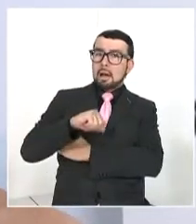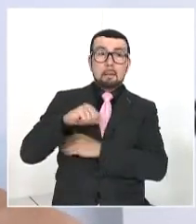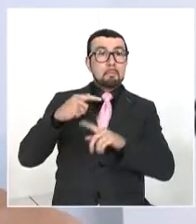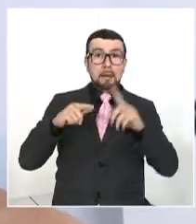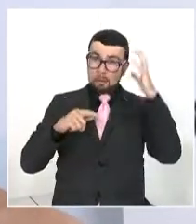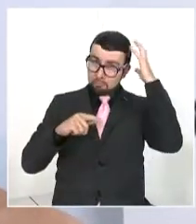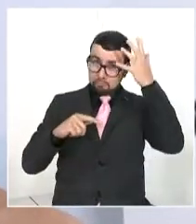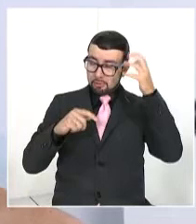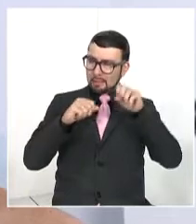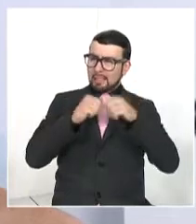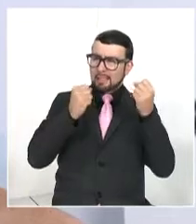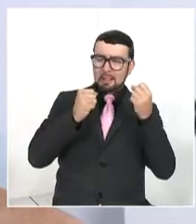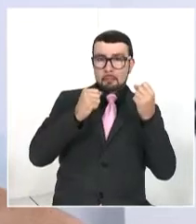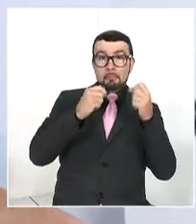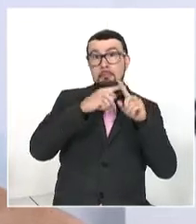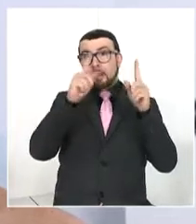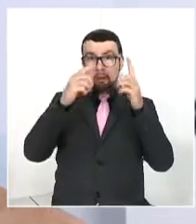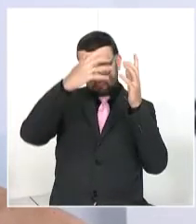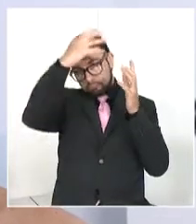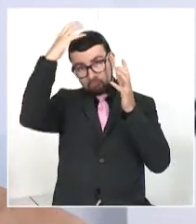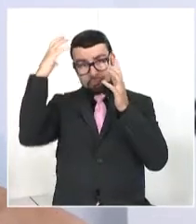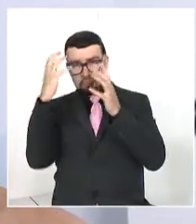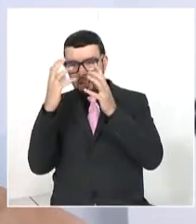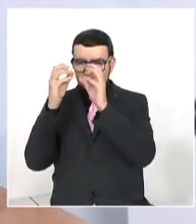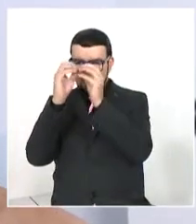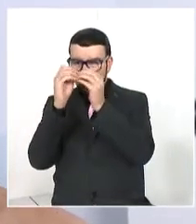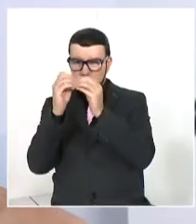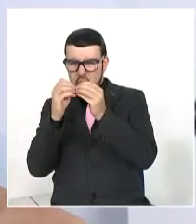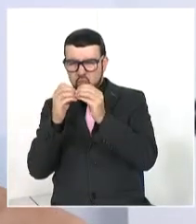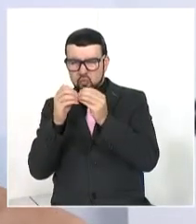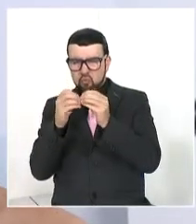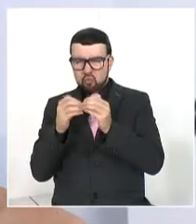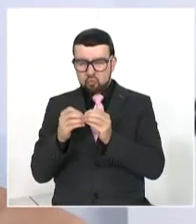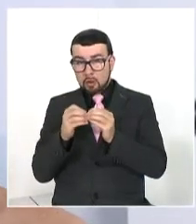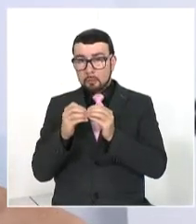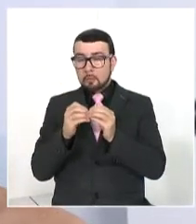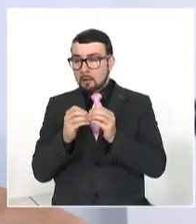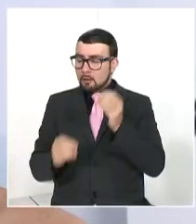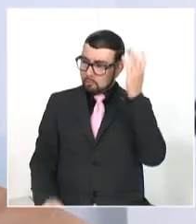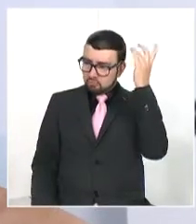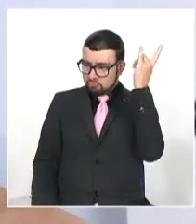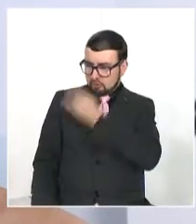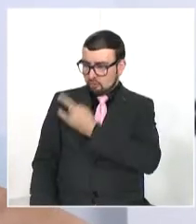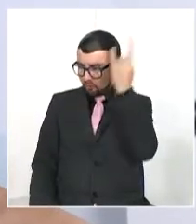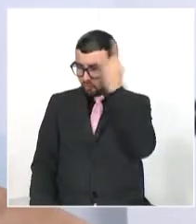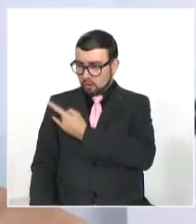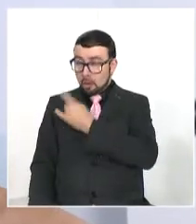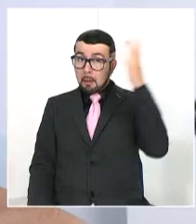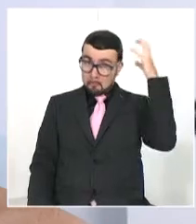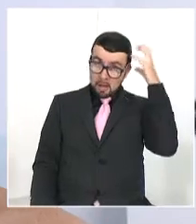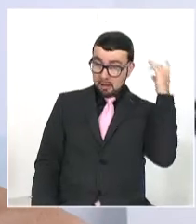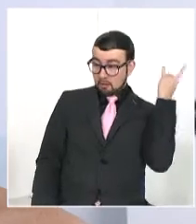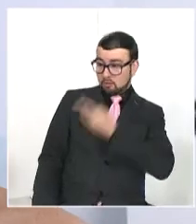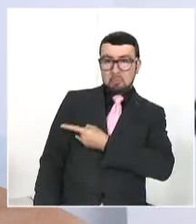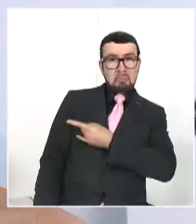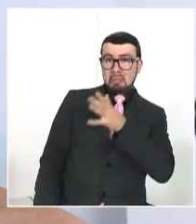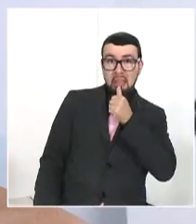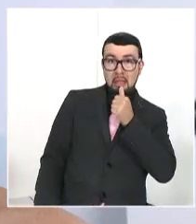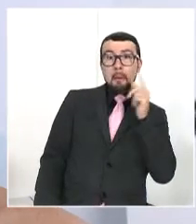y las neuronas comienzan a formar nuevos caminos, que es lo que llaman la neuroplasticidad. Entonces es la forma en que hay que